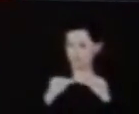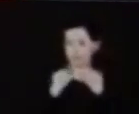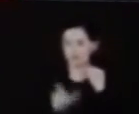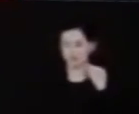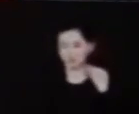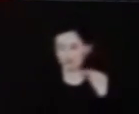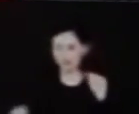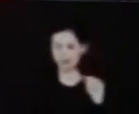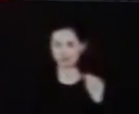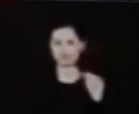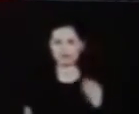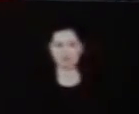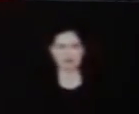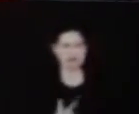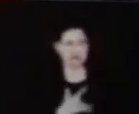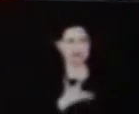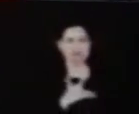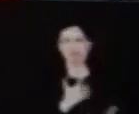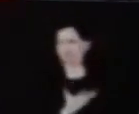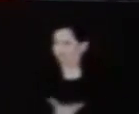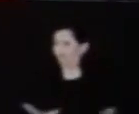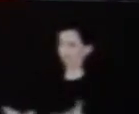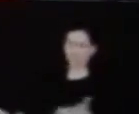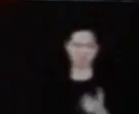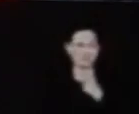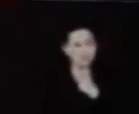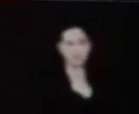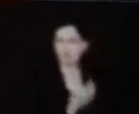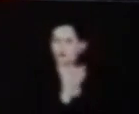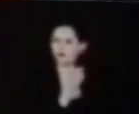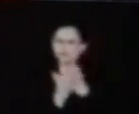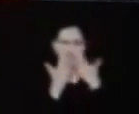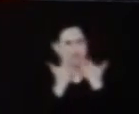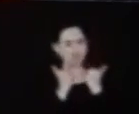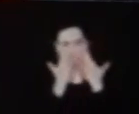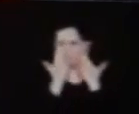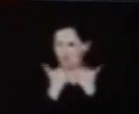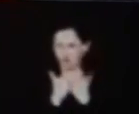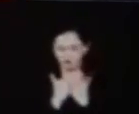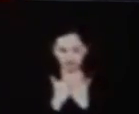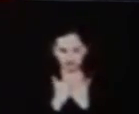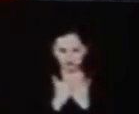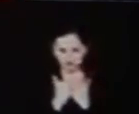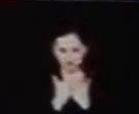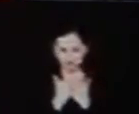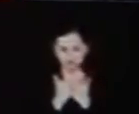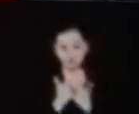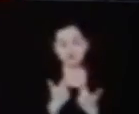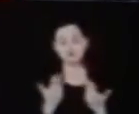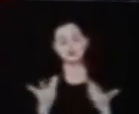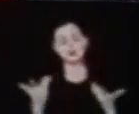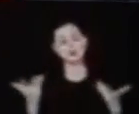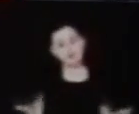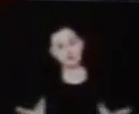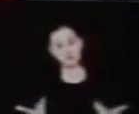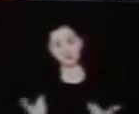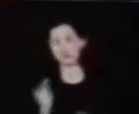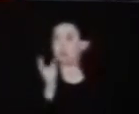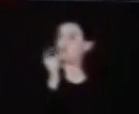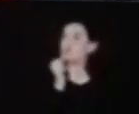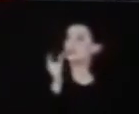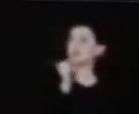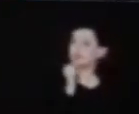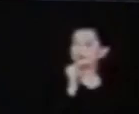está en estado de indefensión. No tenemos